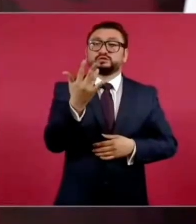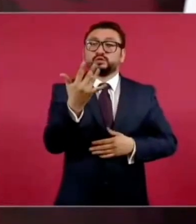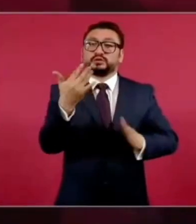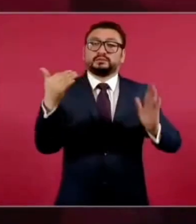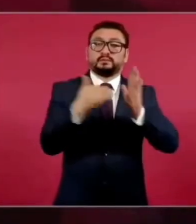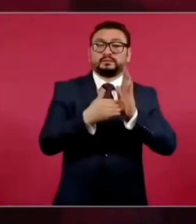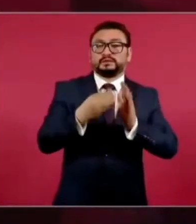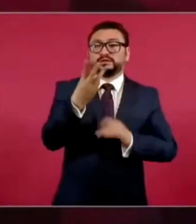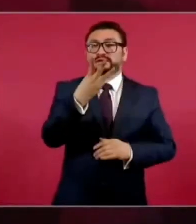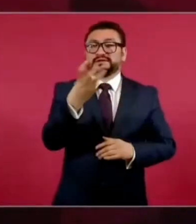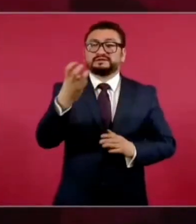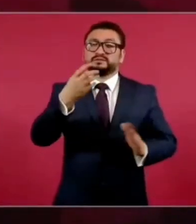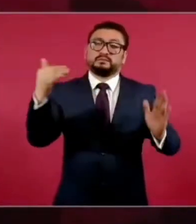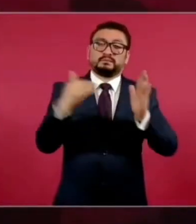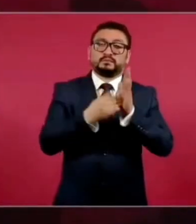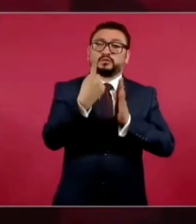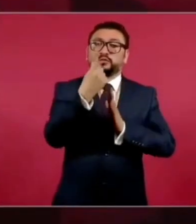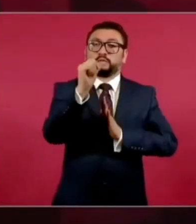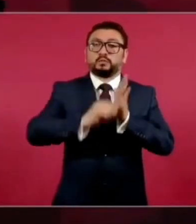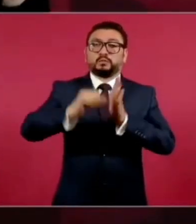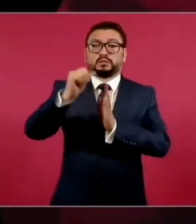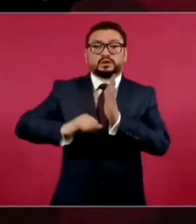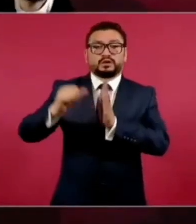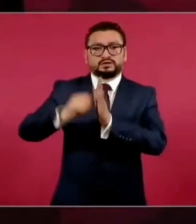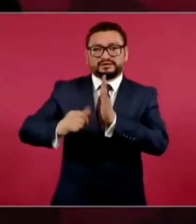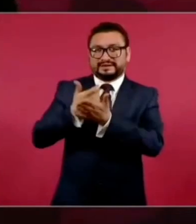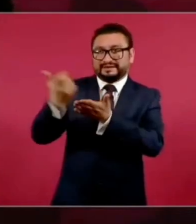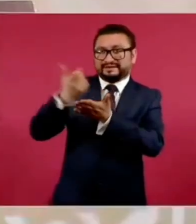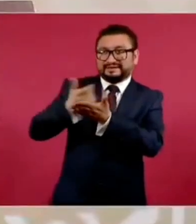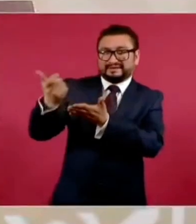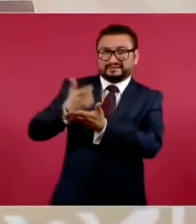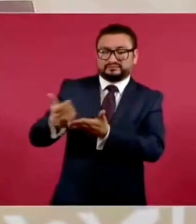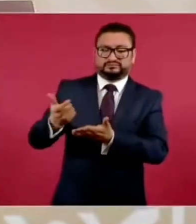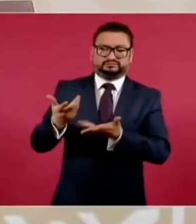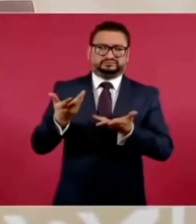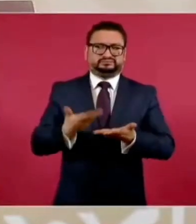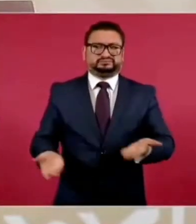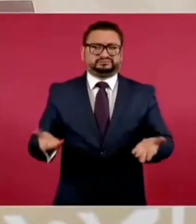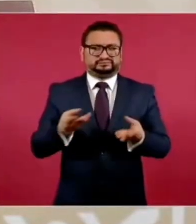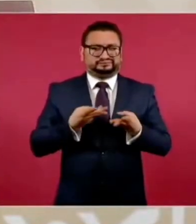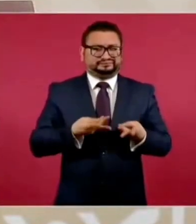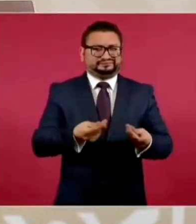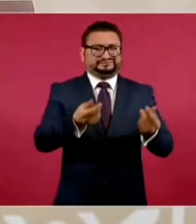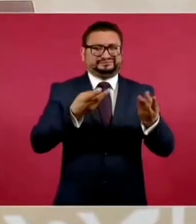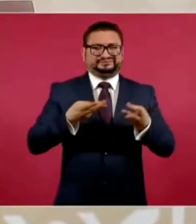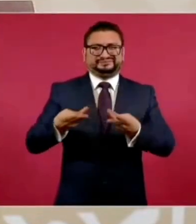pesos mensuales, con todos estos gastos